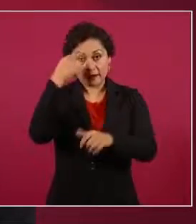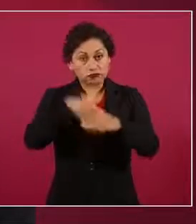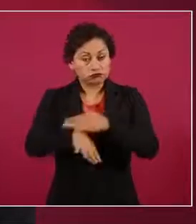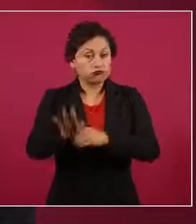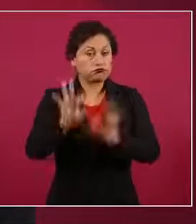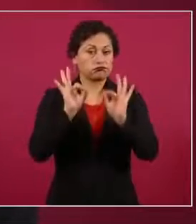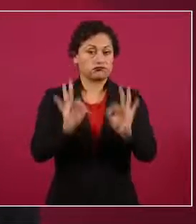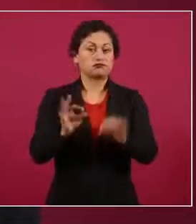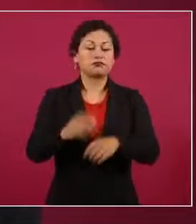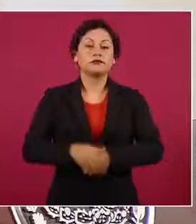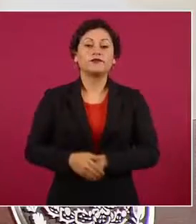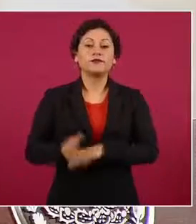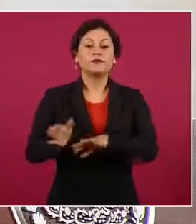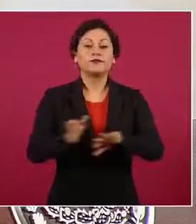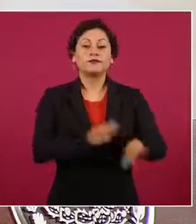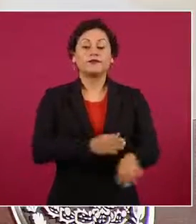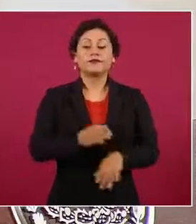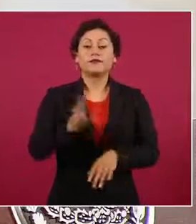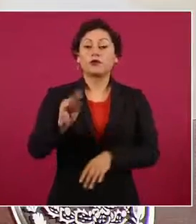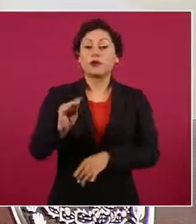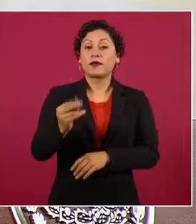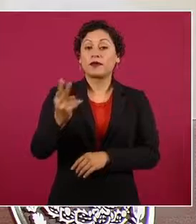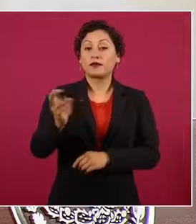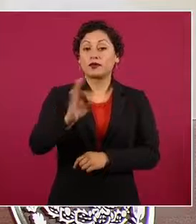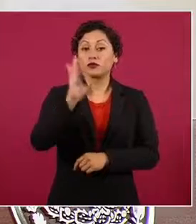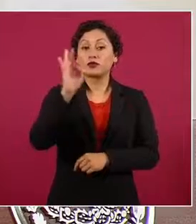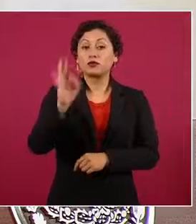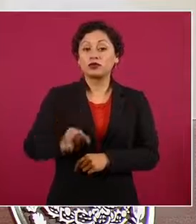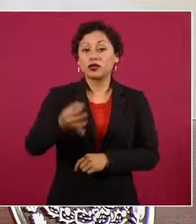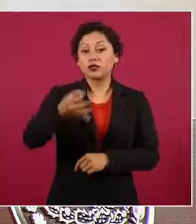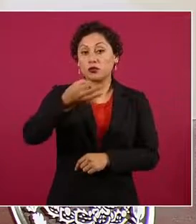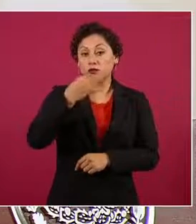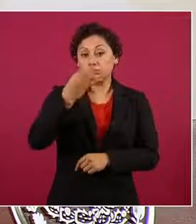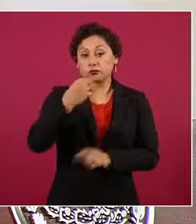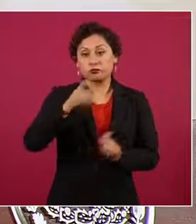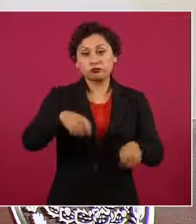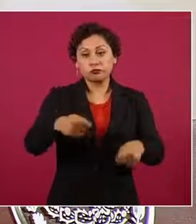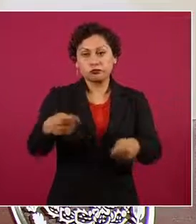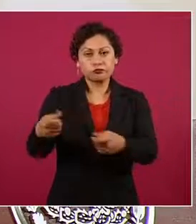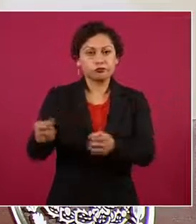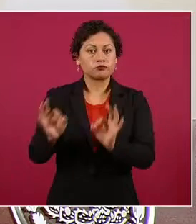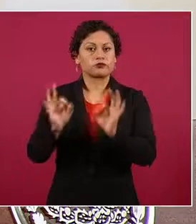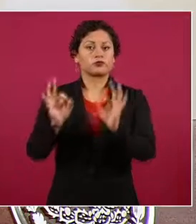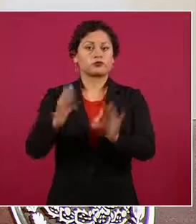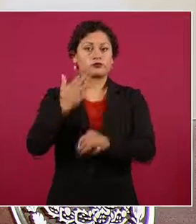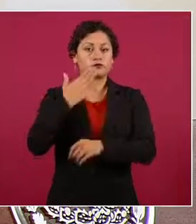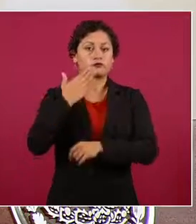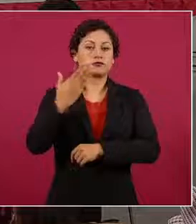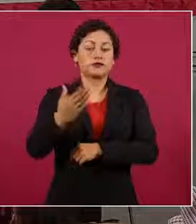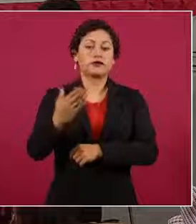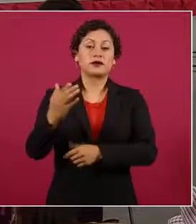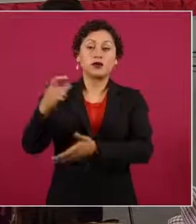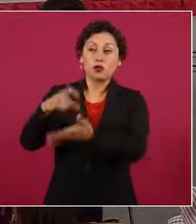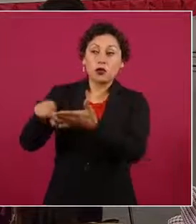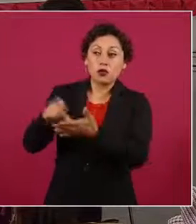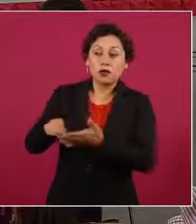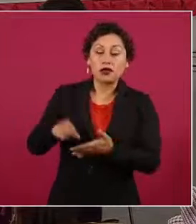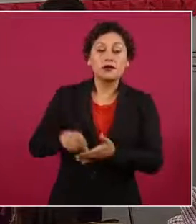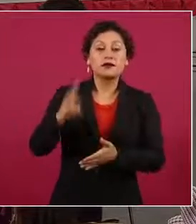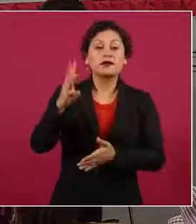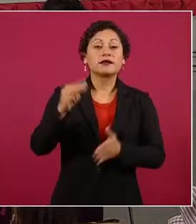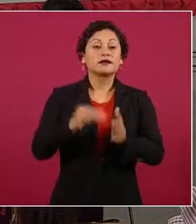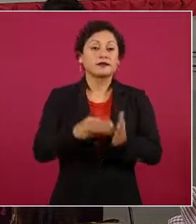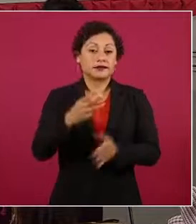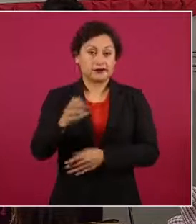abasto, reportamos 92% de las recetas surtidas y en proceso de adquisición 3.606 piezas de